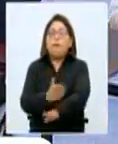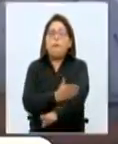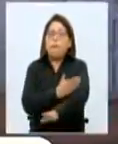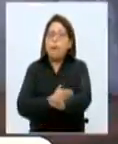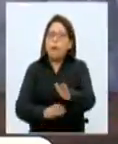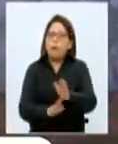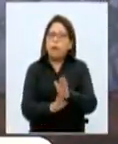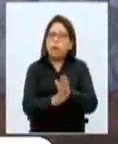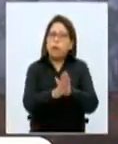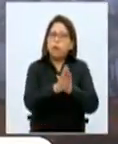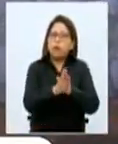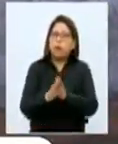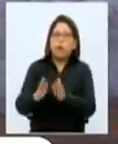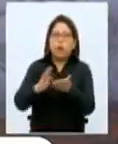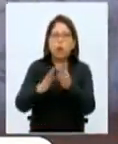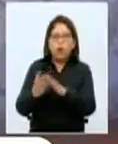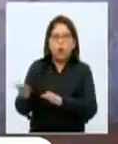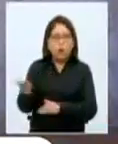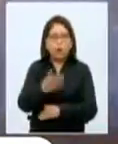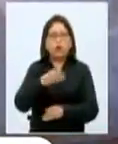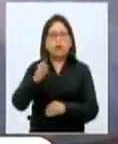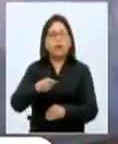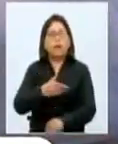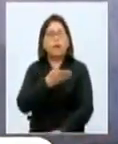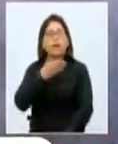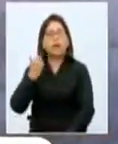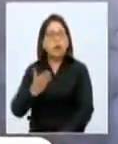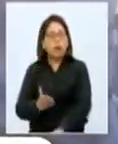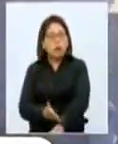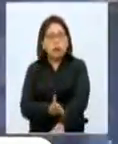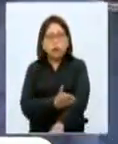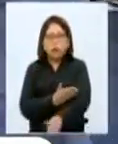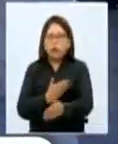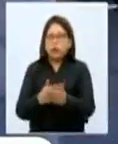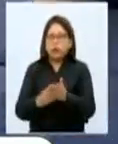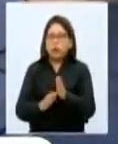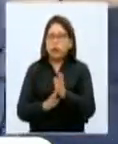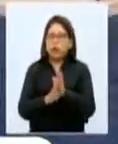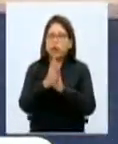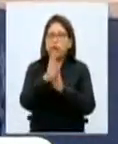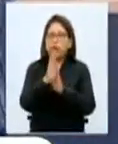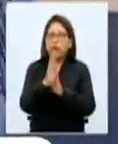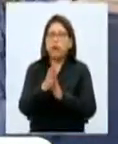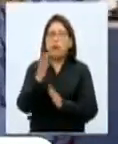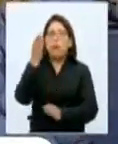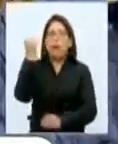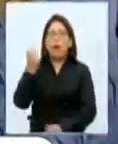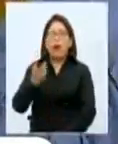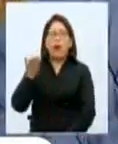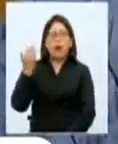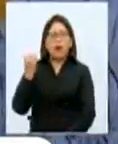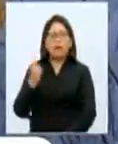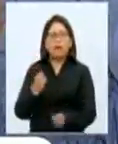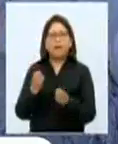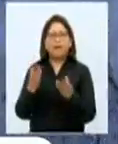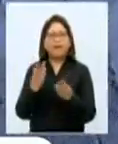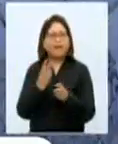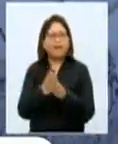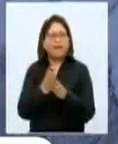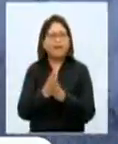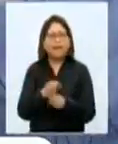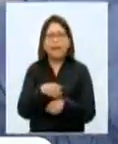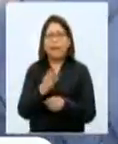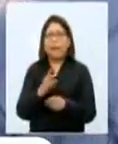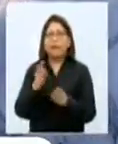población va a ir sintiendo en su población la mejoría, porque la drástica reducción de la inversión pública, la eliminación en